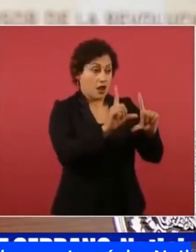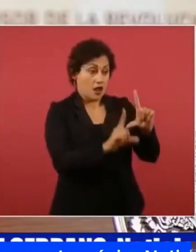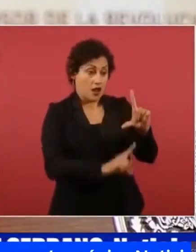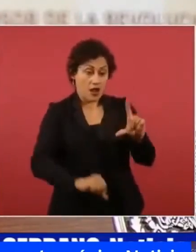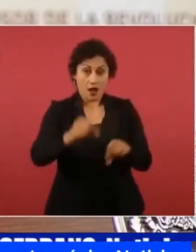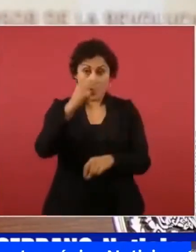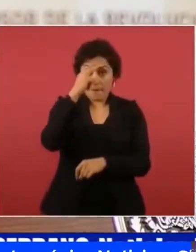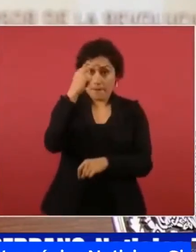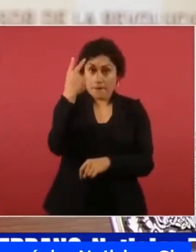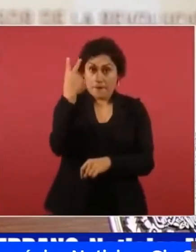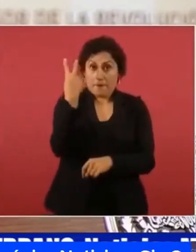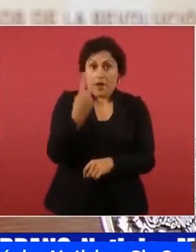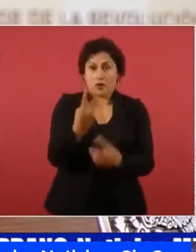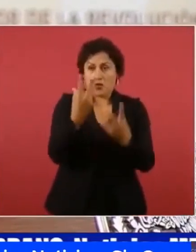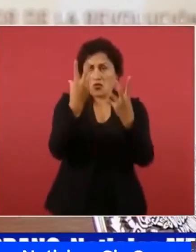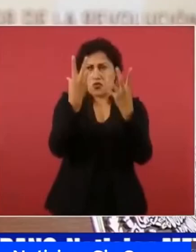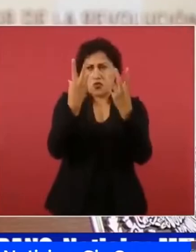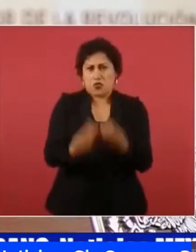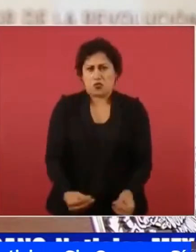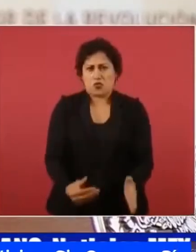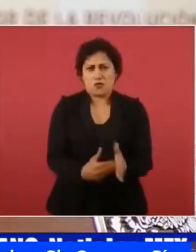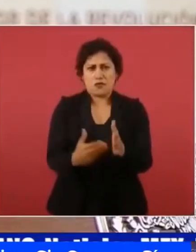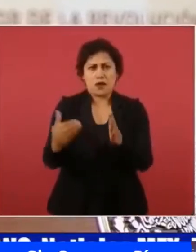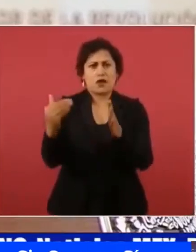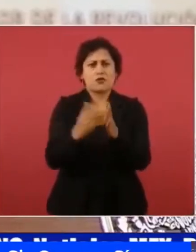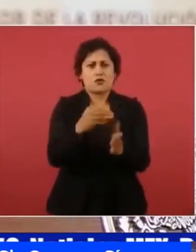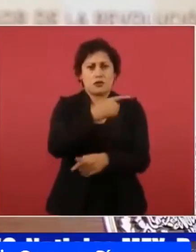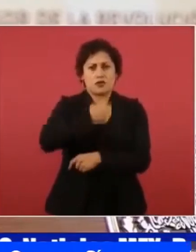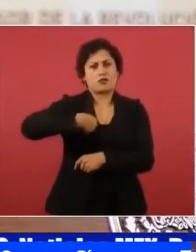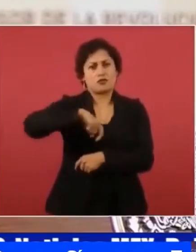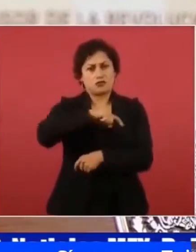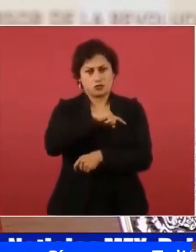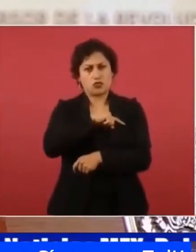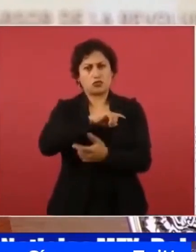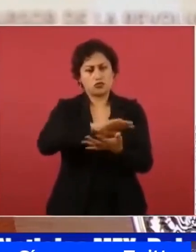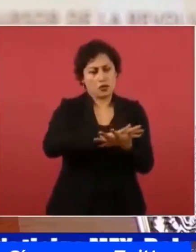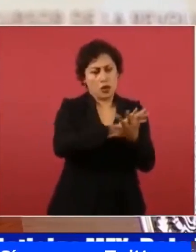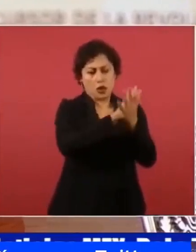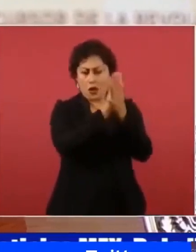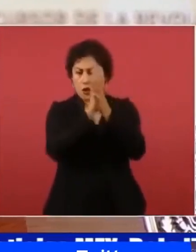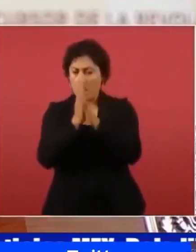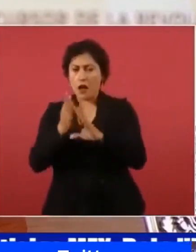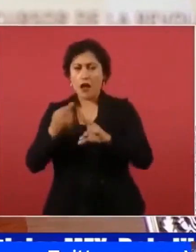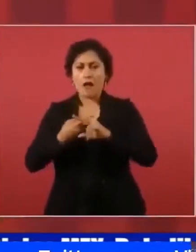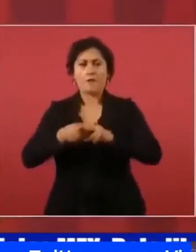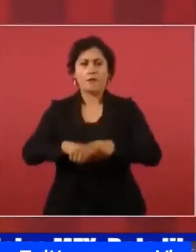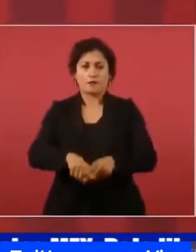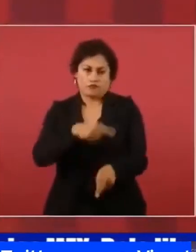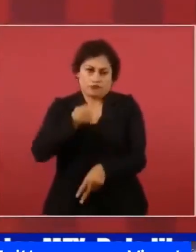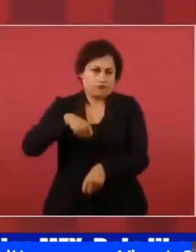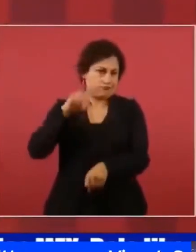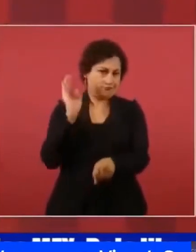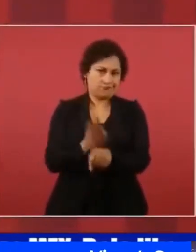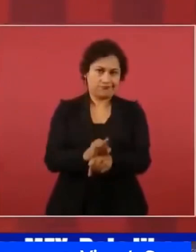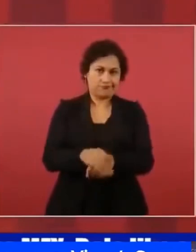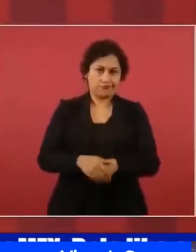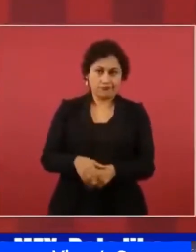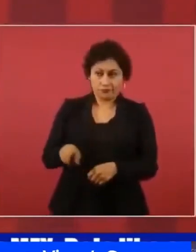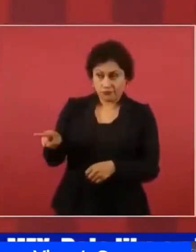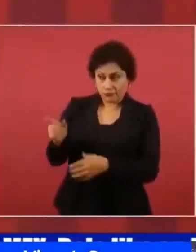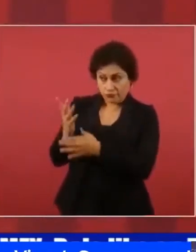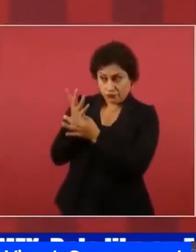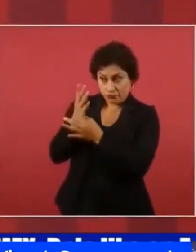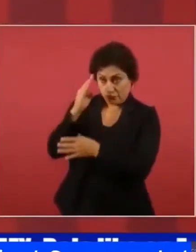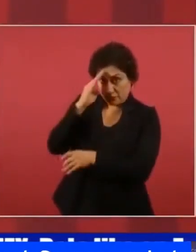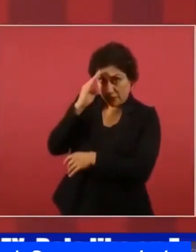el proyecto de transformación que hemos iniciado. O sea, a él le parece que es más de lo